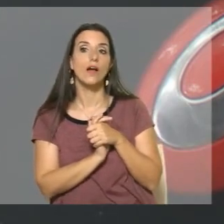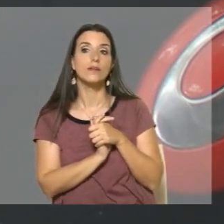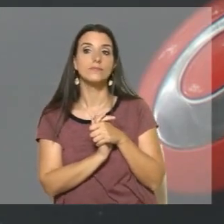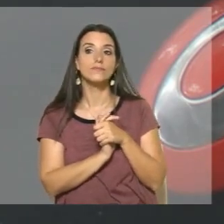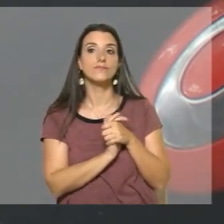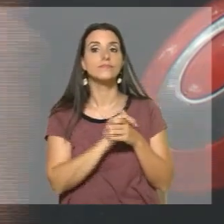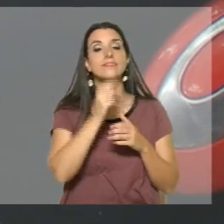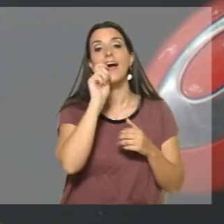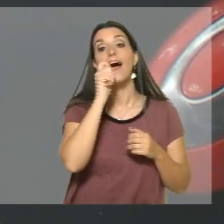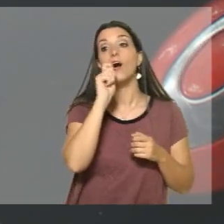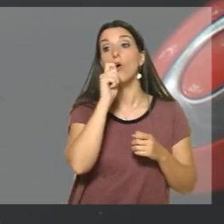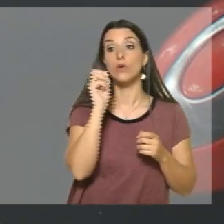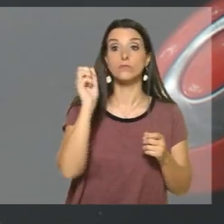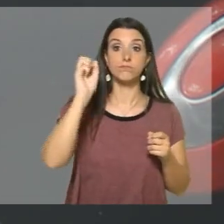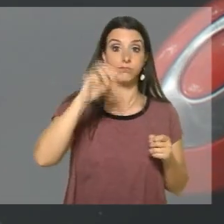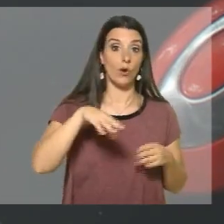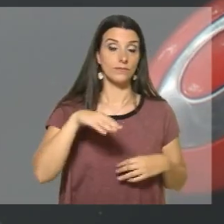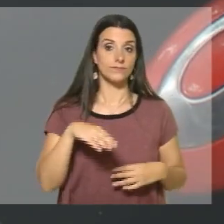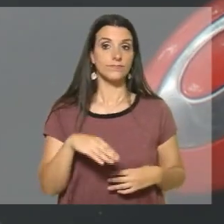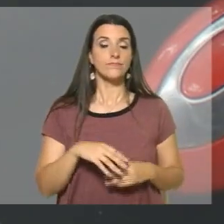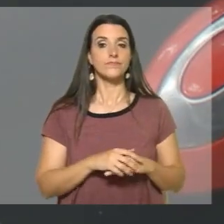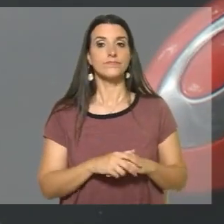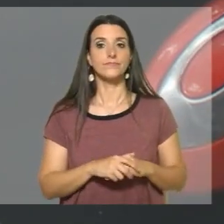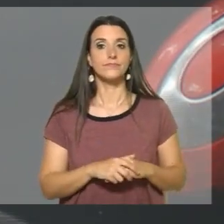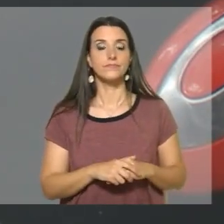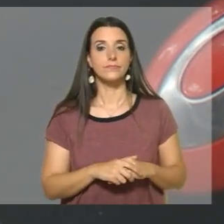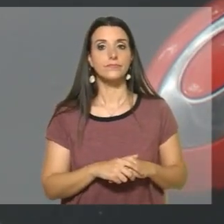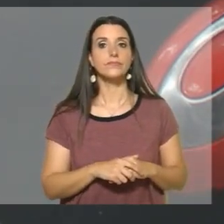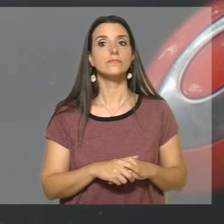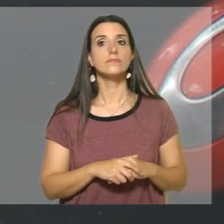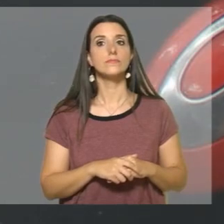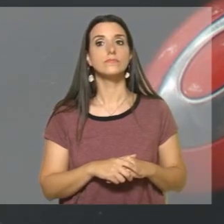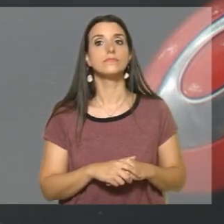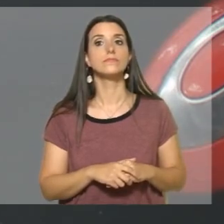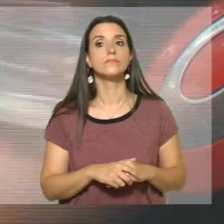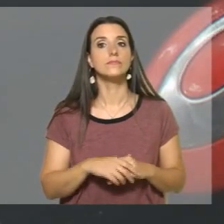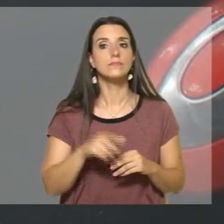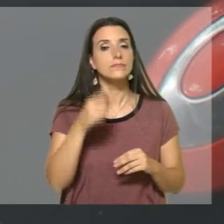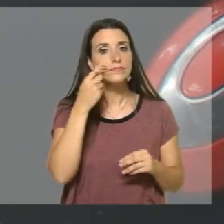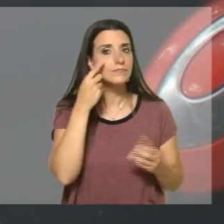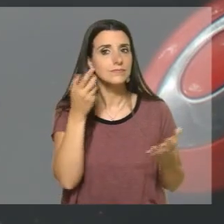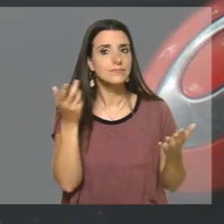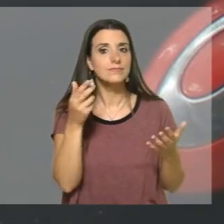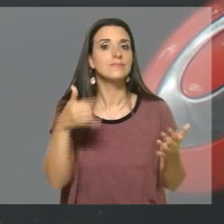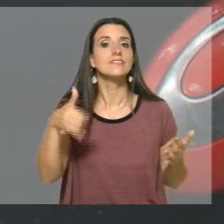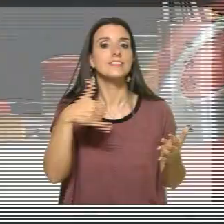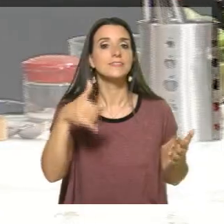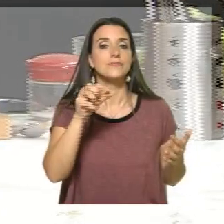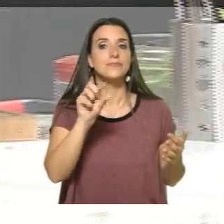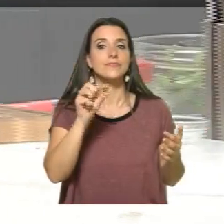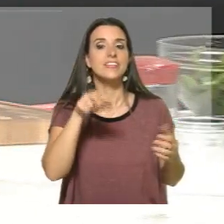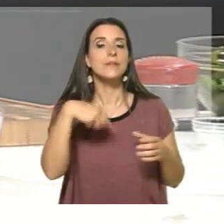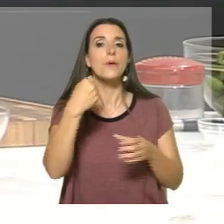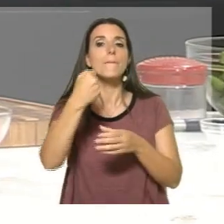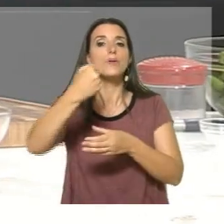dientes enteros. Entero. Estoy vago hoy. Mirá vos. Estoy vago. ¿Estás vago? ¿Qué? Sí, después lo va a